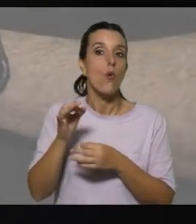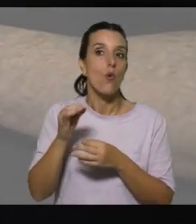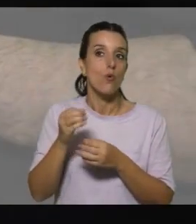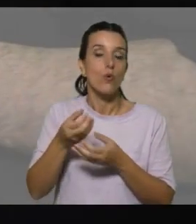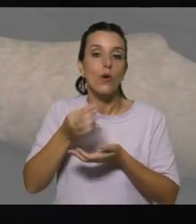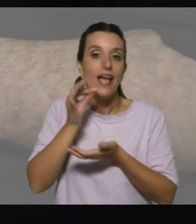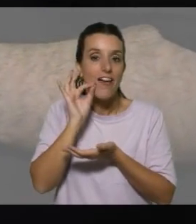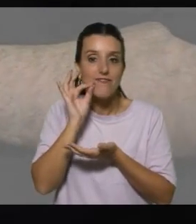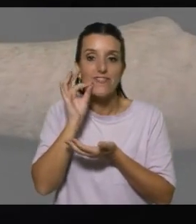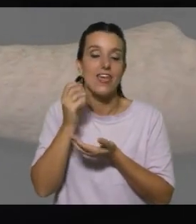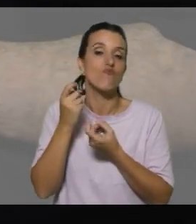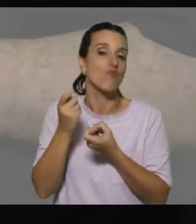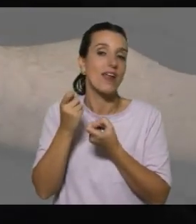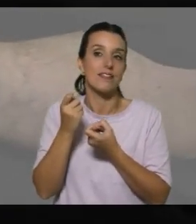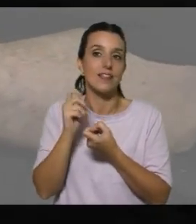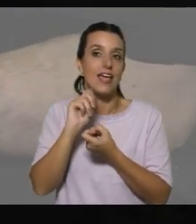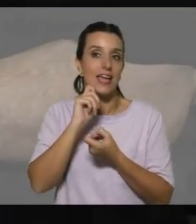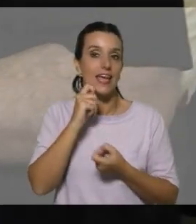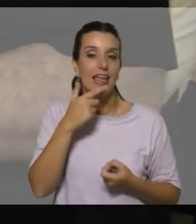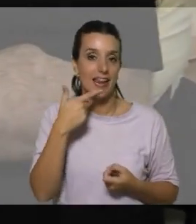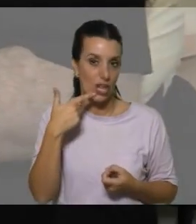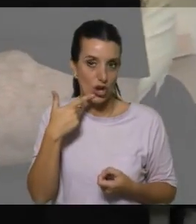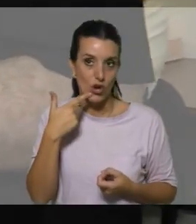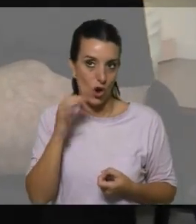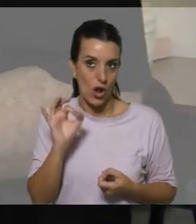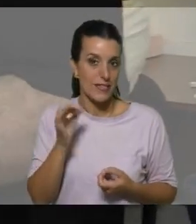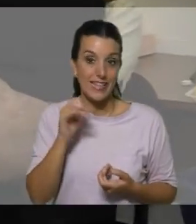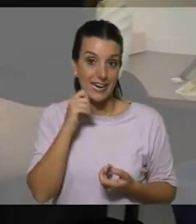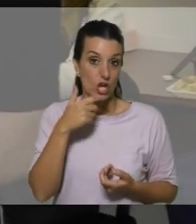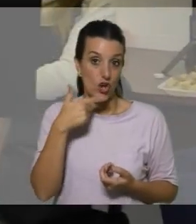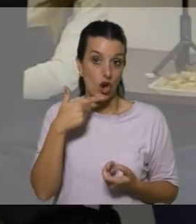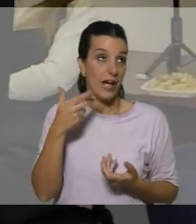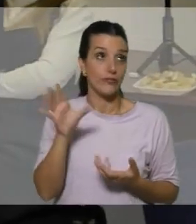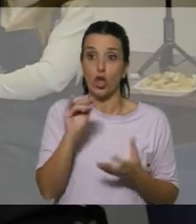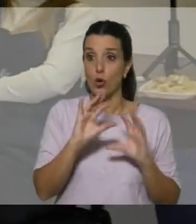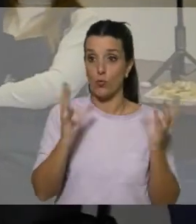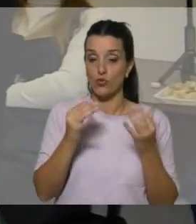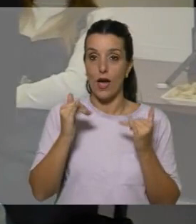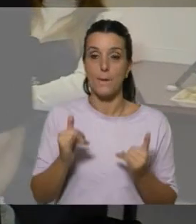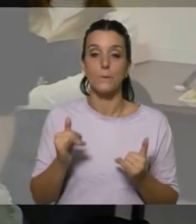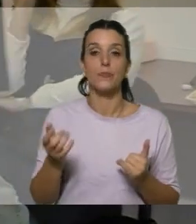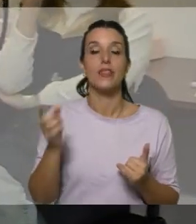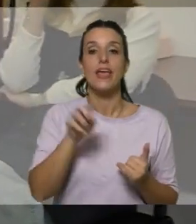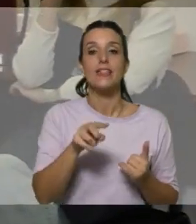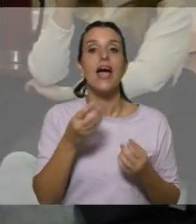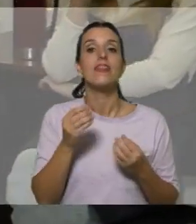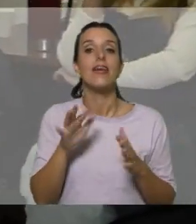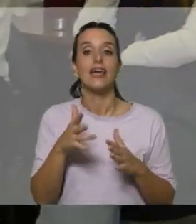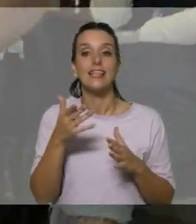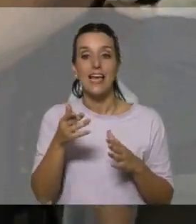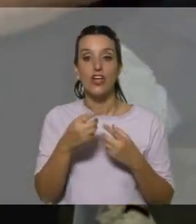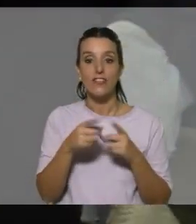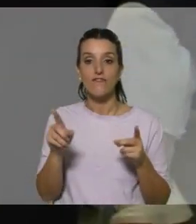tomás un café concentrado, varo, y es algo que no tiene parangón, digamos. En todas partes se toma esto y está buenísimo. Bien. ¿Esta de qué trata? Este